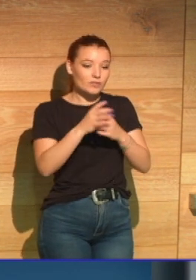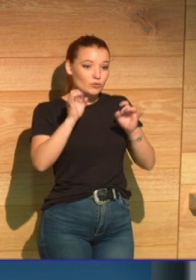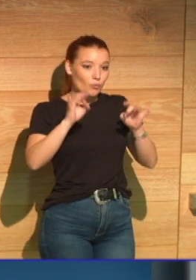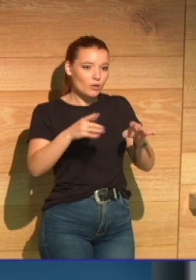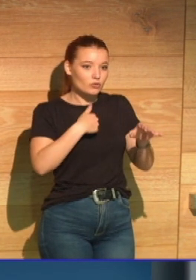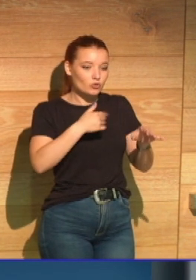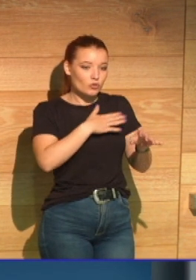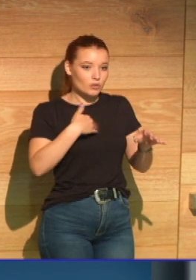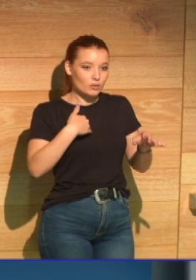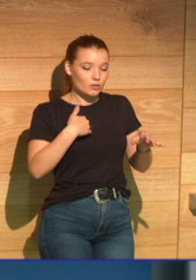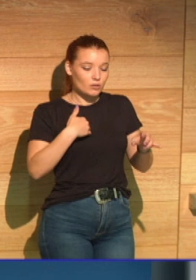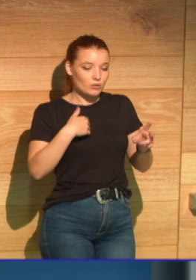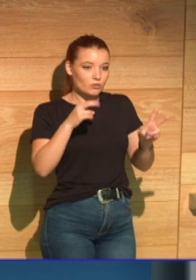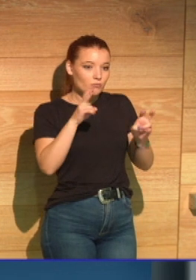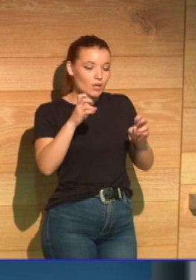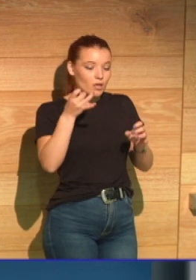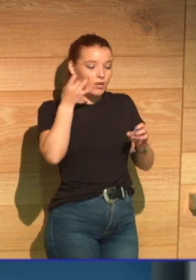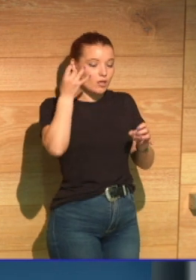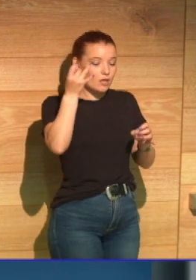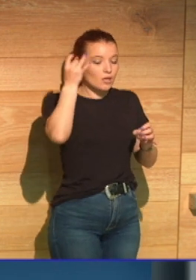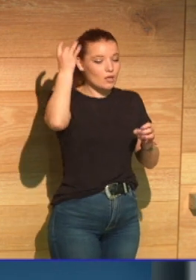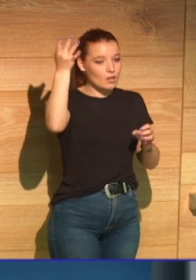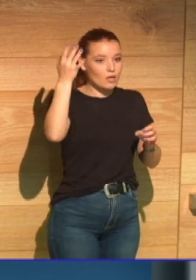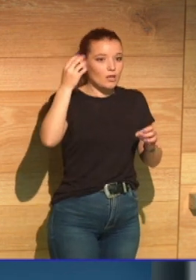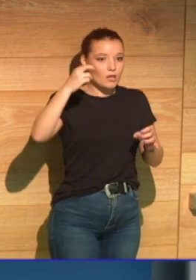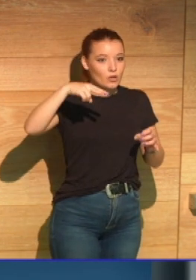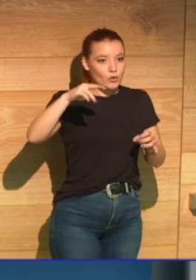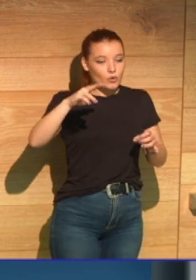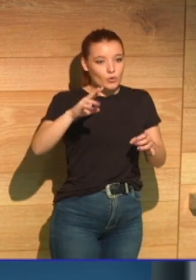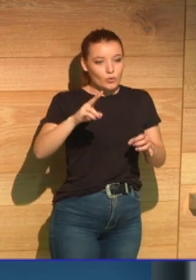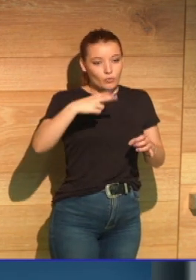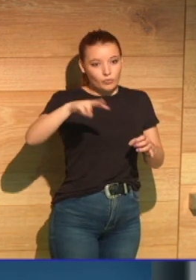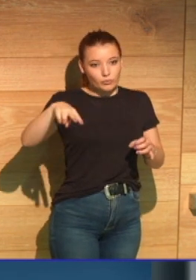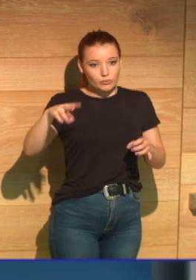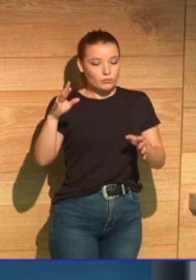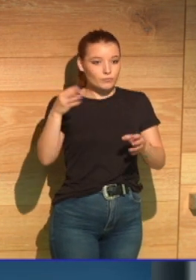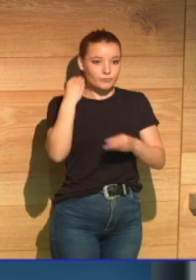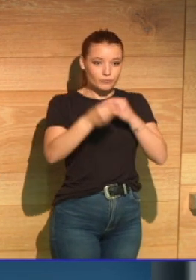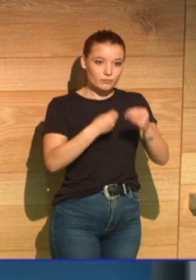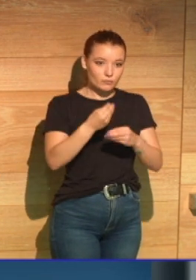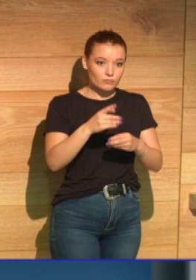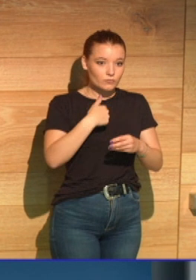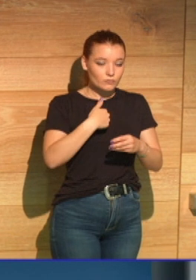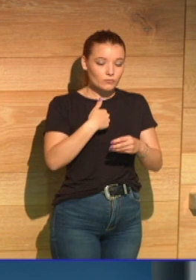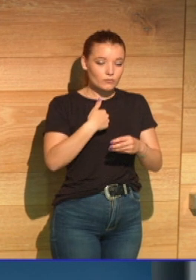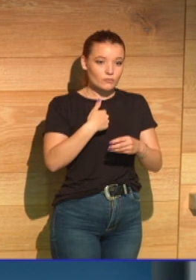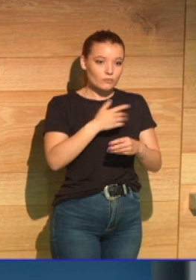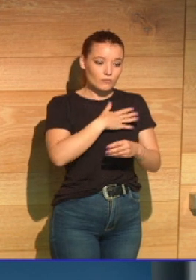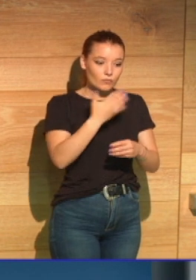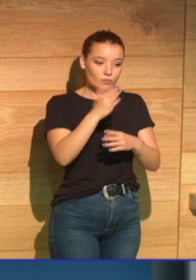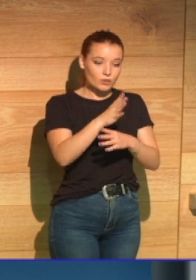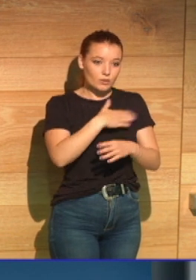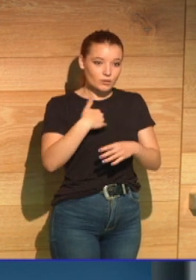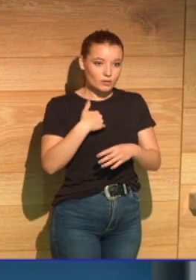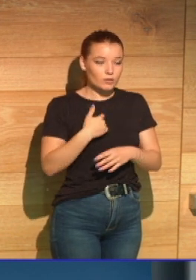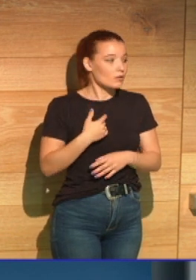ejercicios que hizo Ferro White en este tiempo. Y me parece muy potente una frase que les quiero traer, que lo usan mucho, especialmente su director Nicolás Testoni,